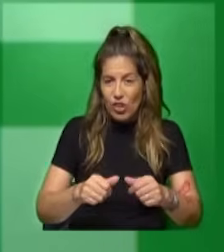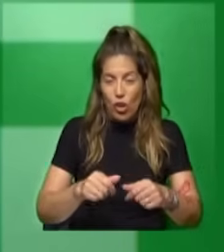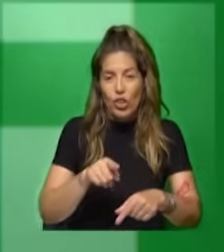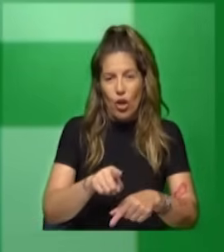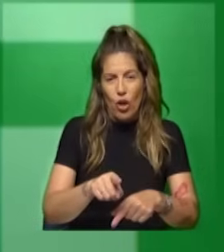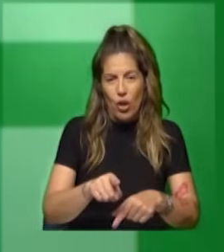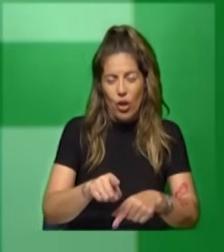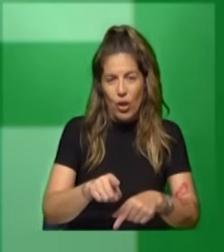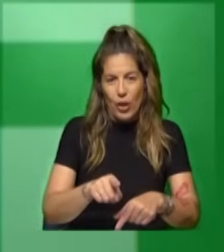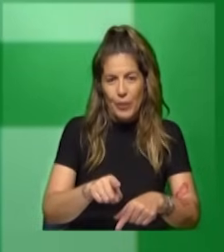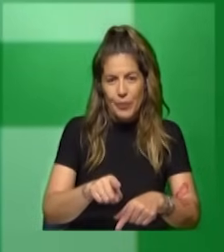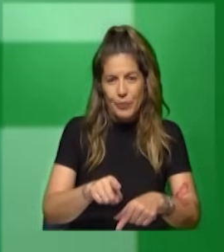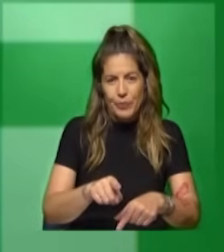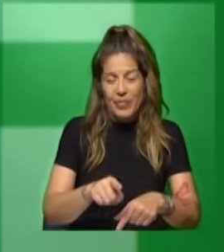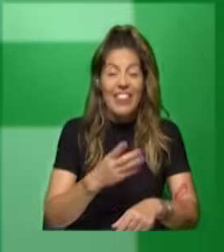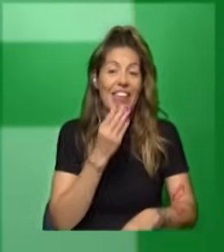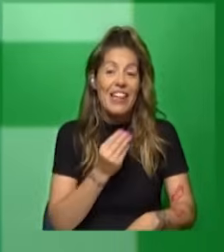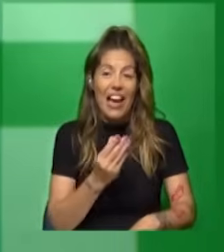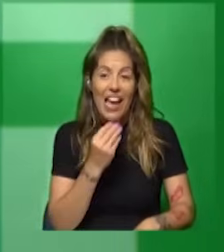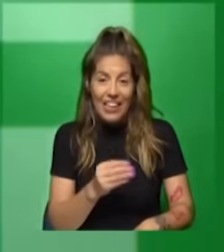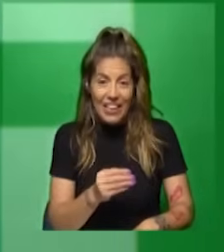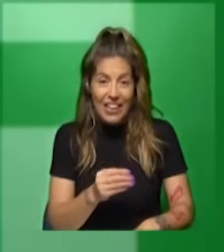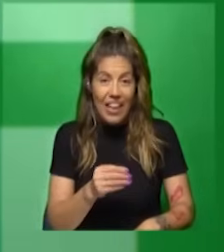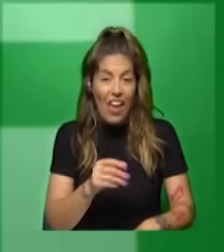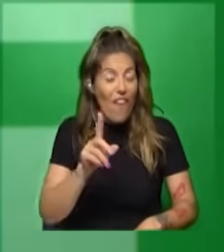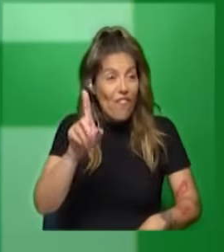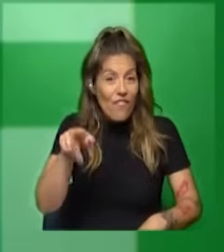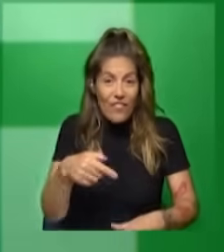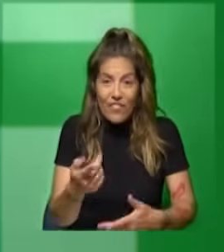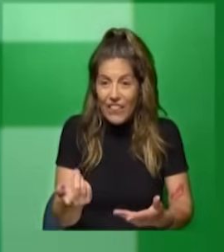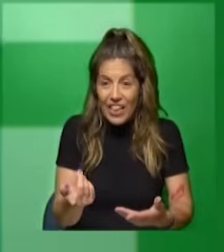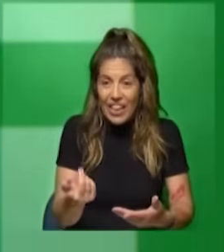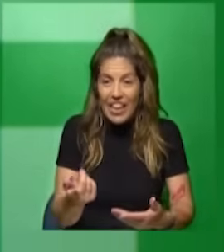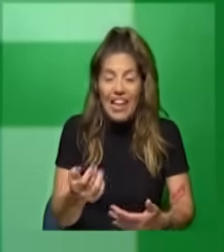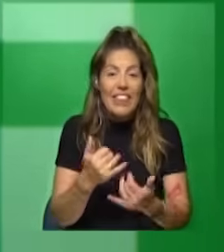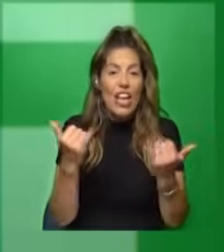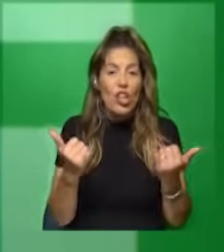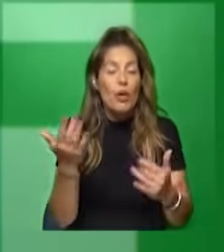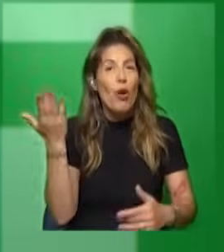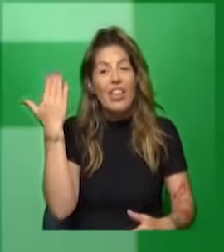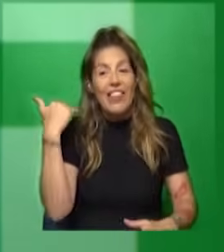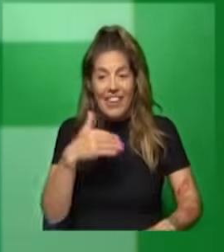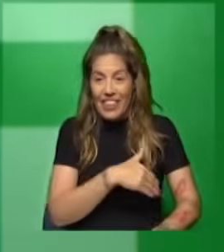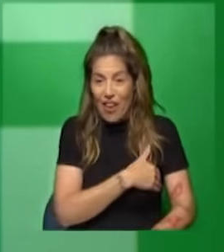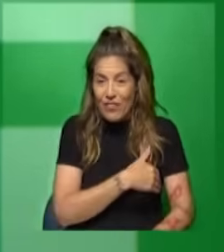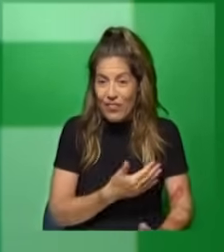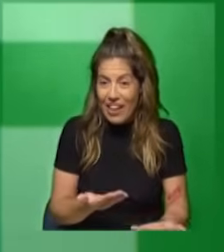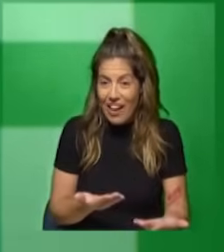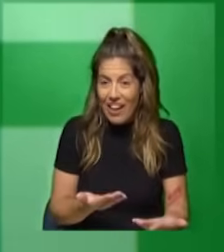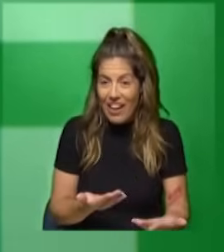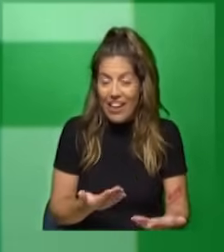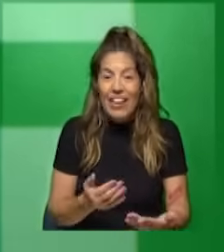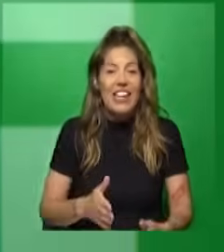parte de Israel viene de los tiempos bíblicos. Y